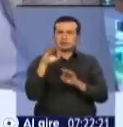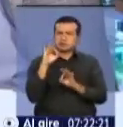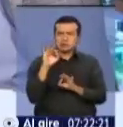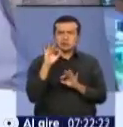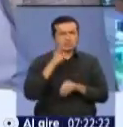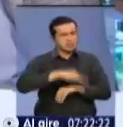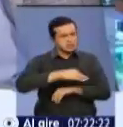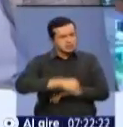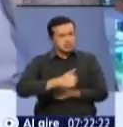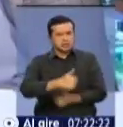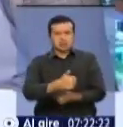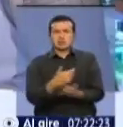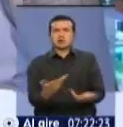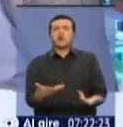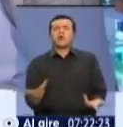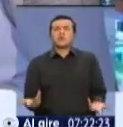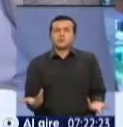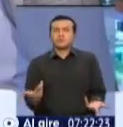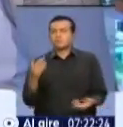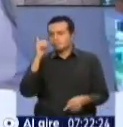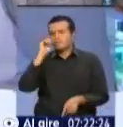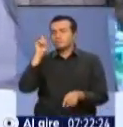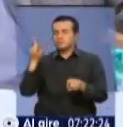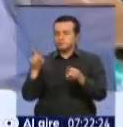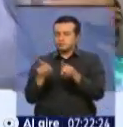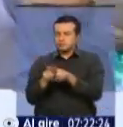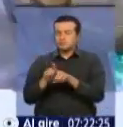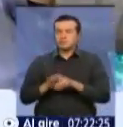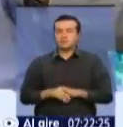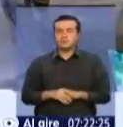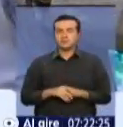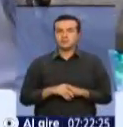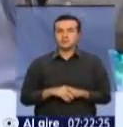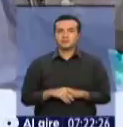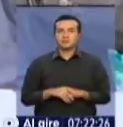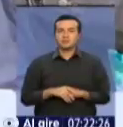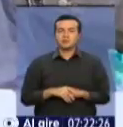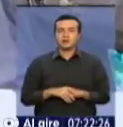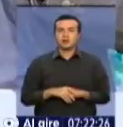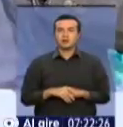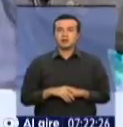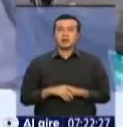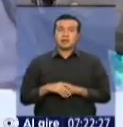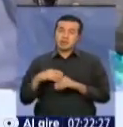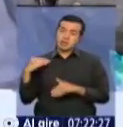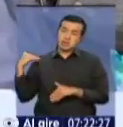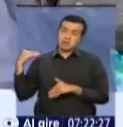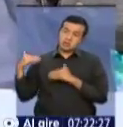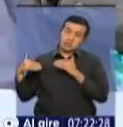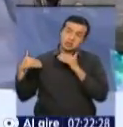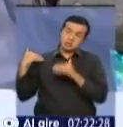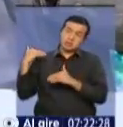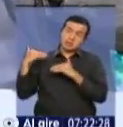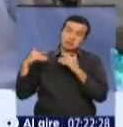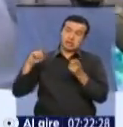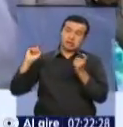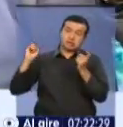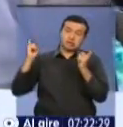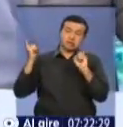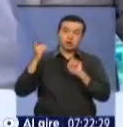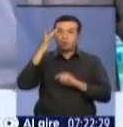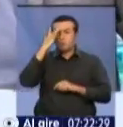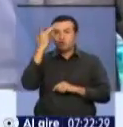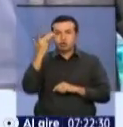oportuna? Estoy de acuerdo. La descontextualización histórica es porque los